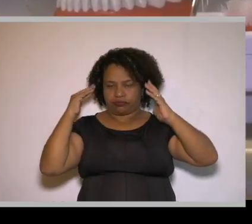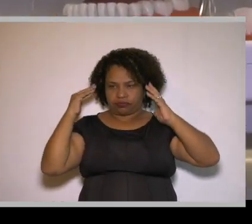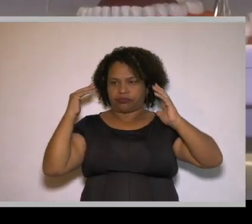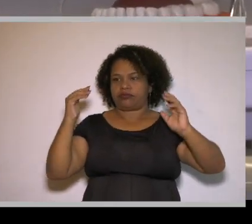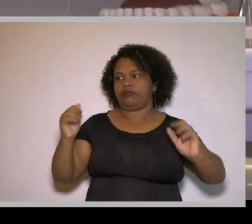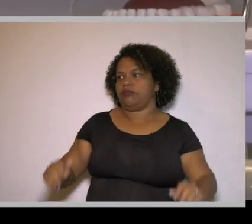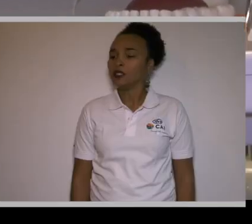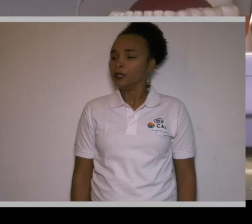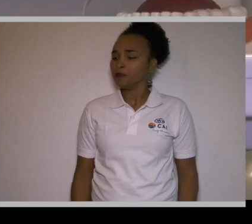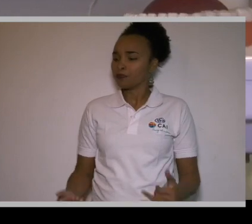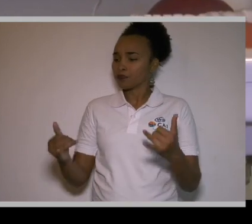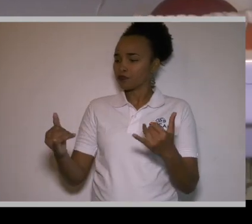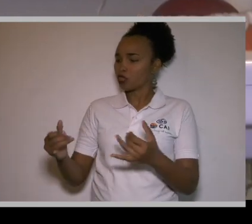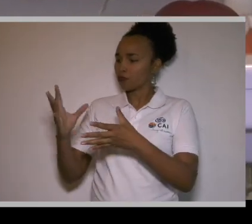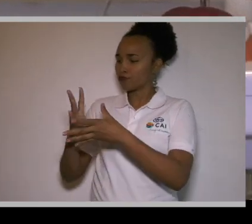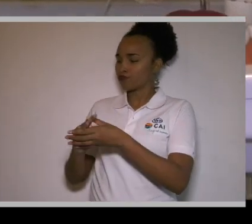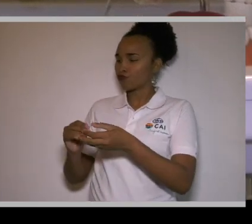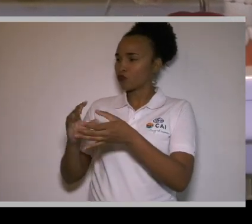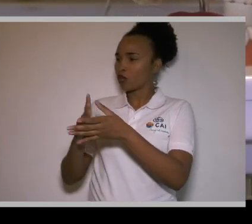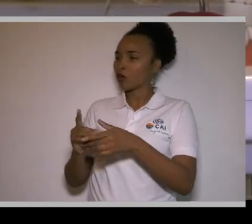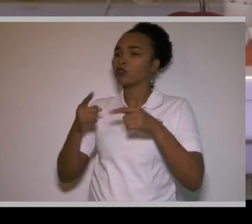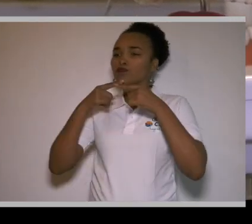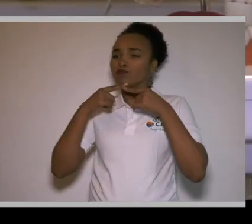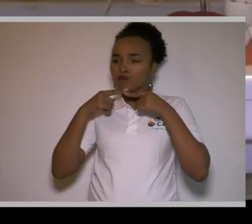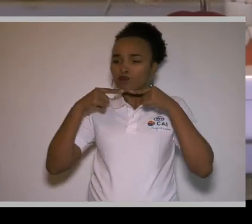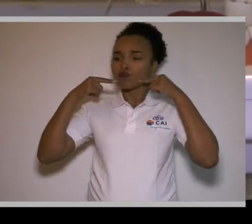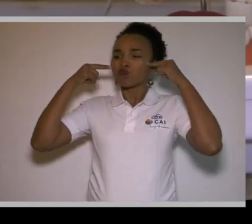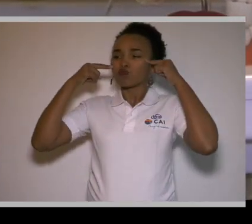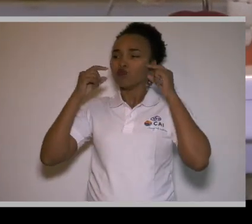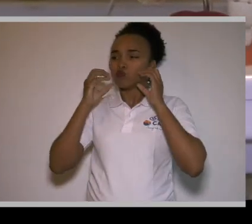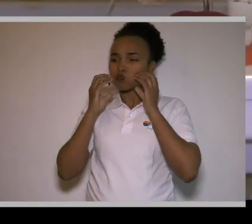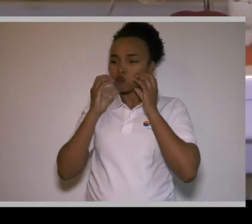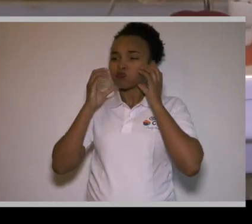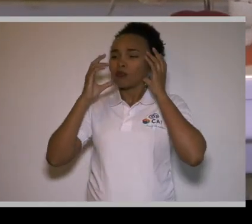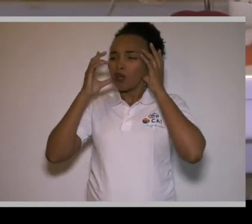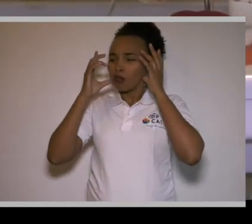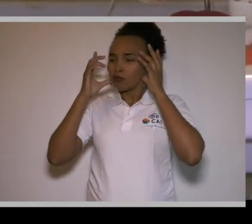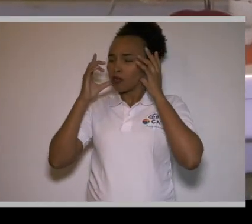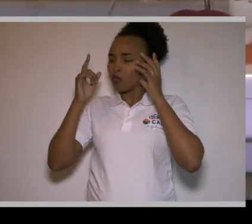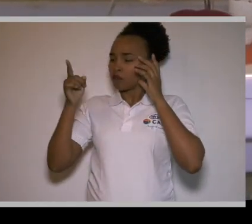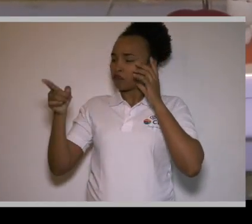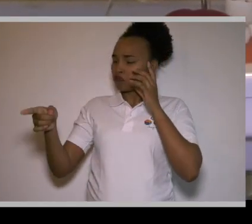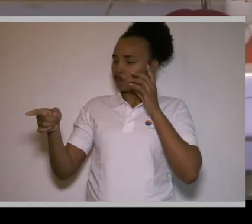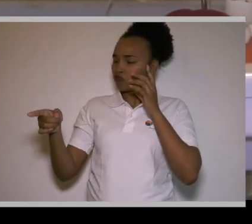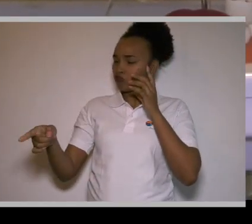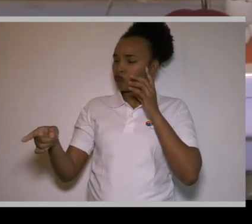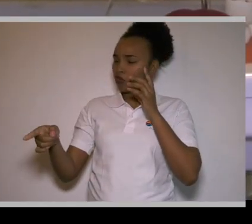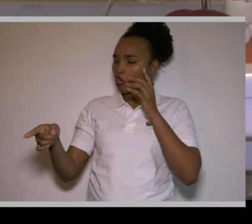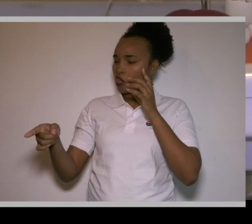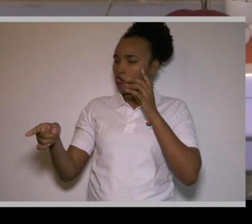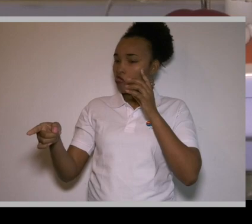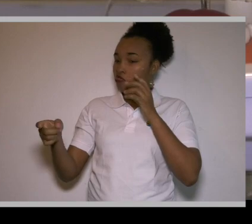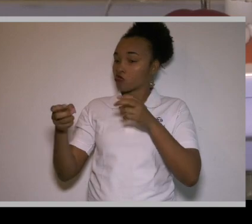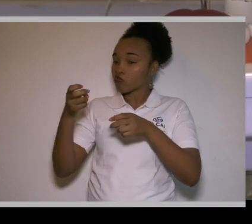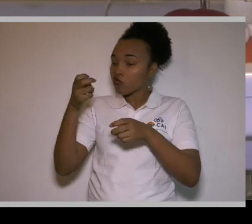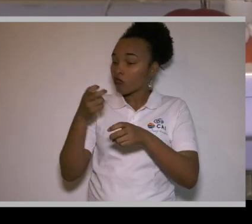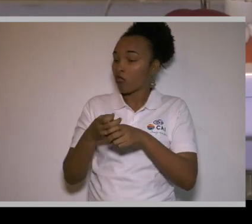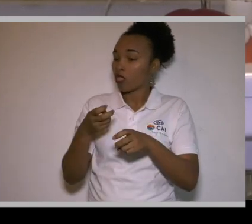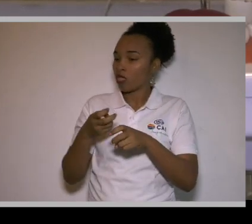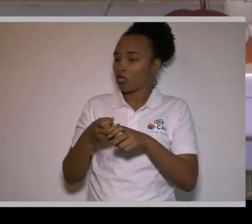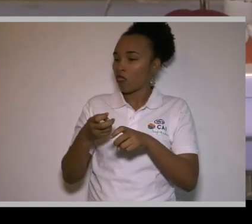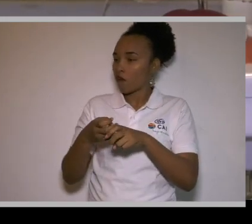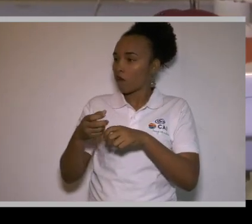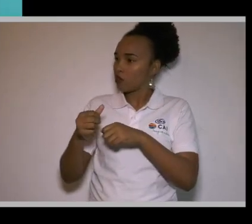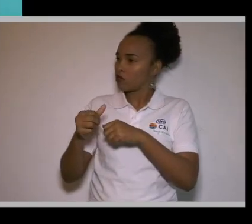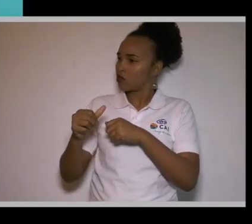el cóndilo de la mandíbula, si un niño se cae de sus propios pies y se fractura aquí en el mentón, aquí. Entonces,